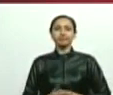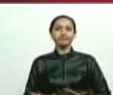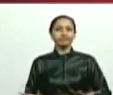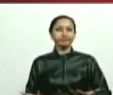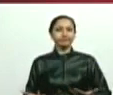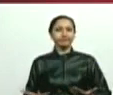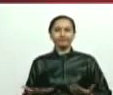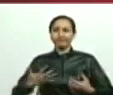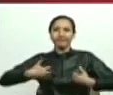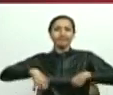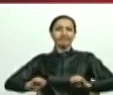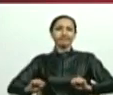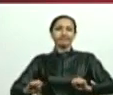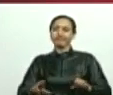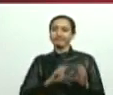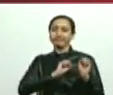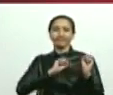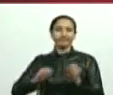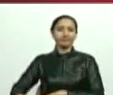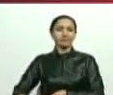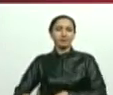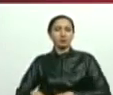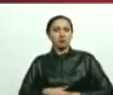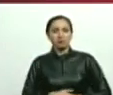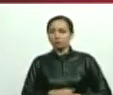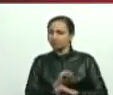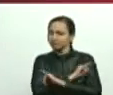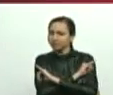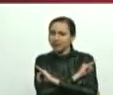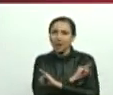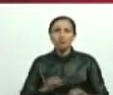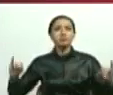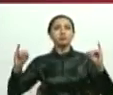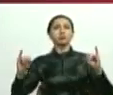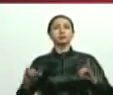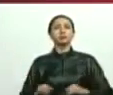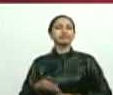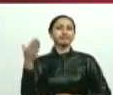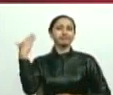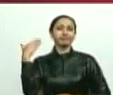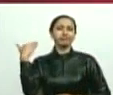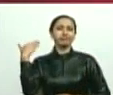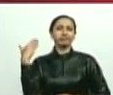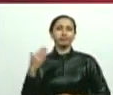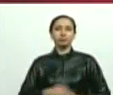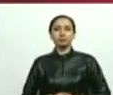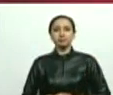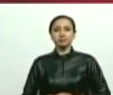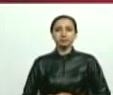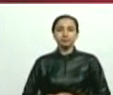hace tiempo, yo. Tiempo de colonia se acabó hace mucho tiempo.